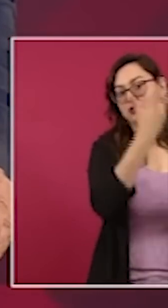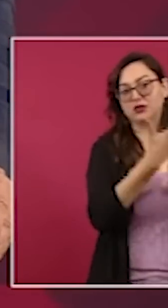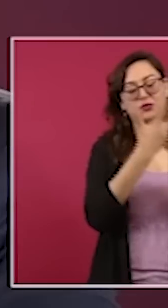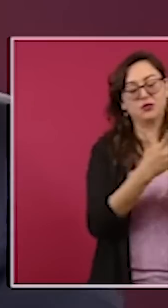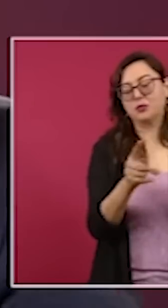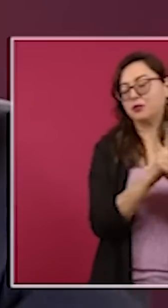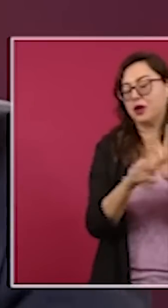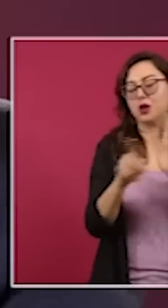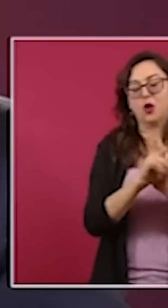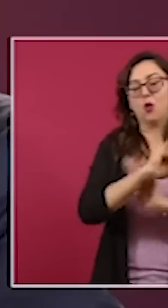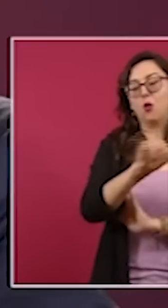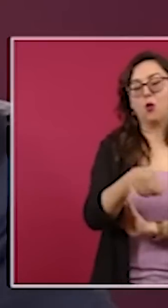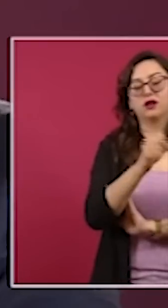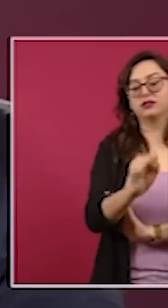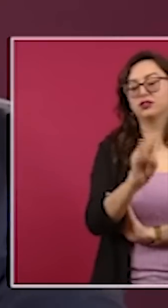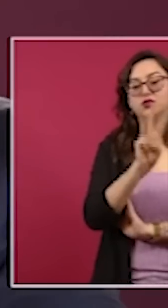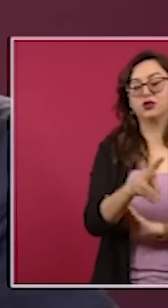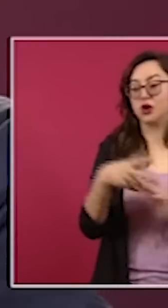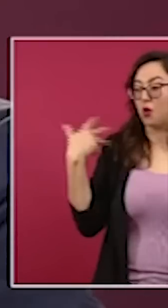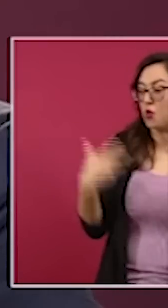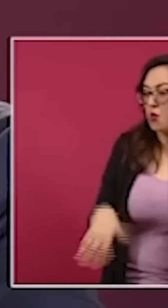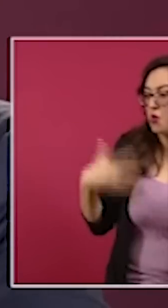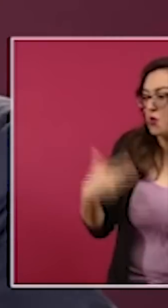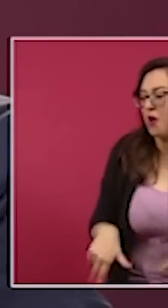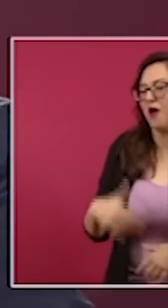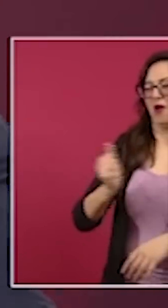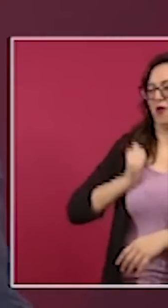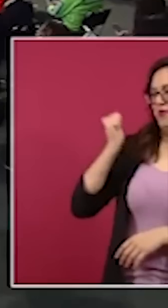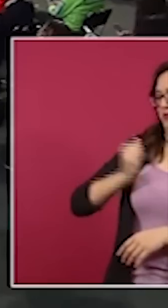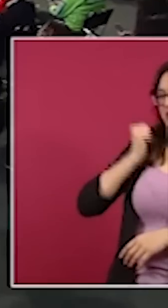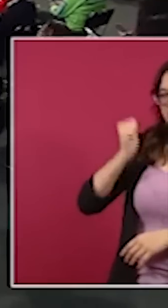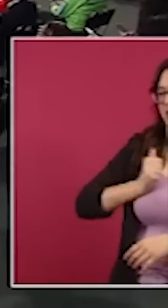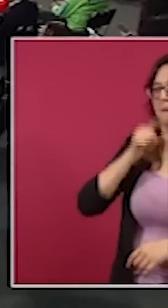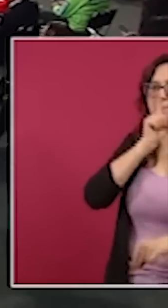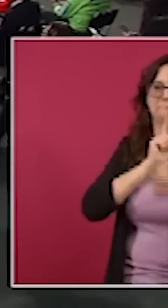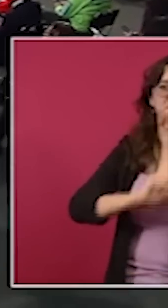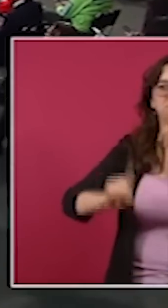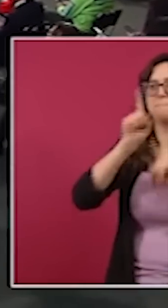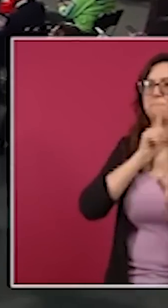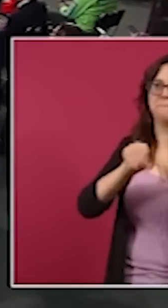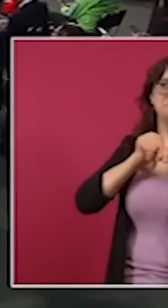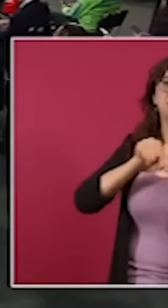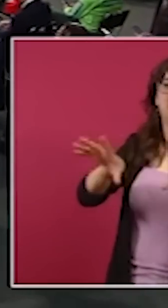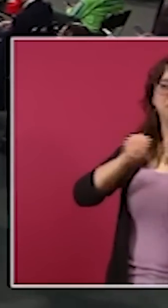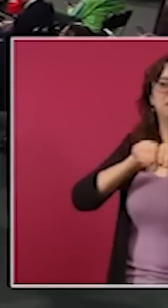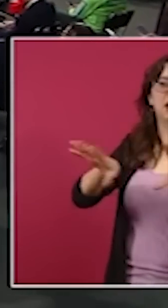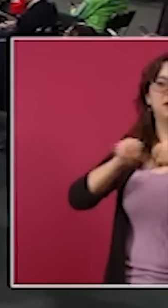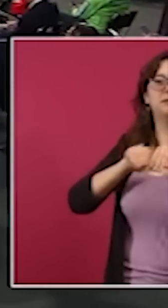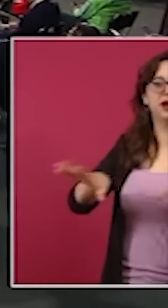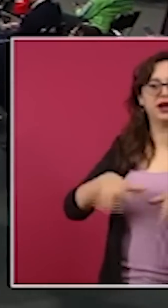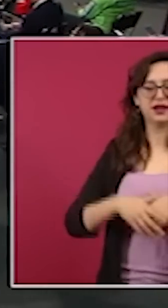con nada mintiendo, el Wall Street Journal, que son